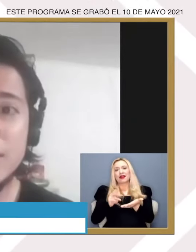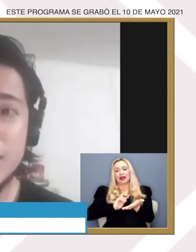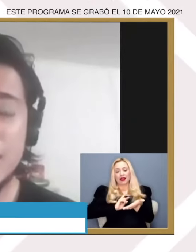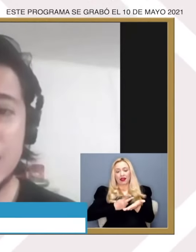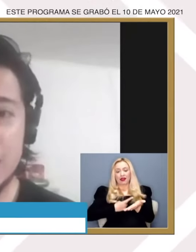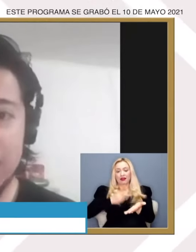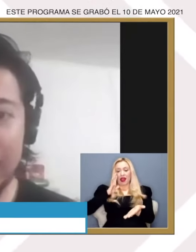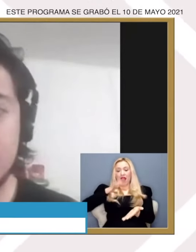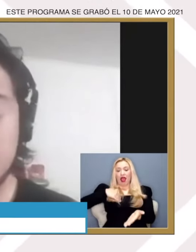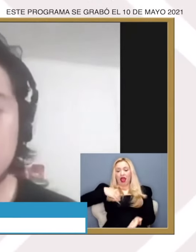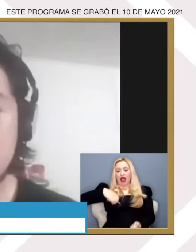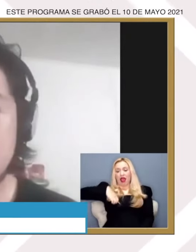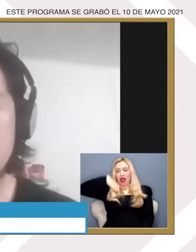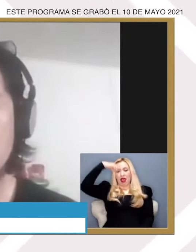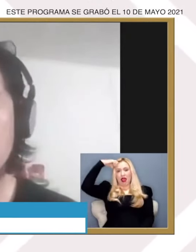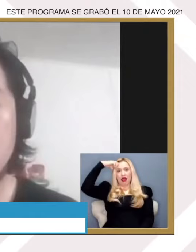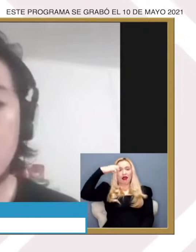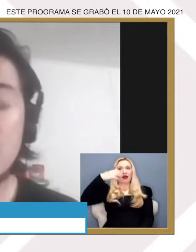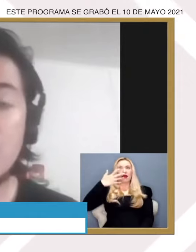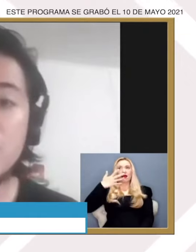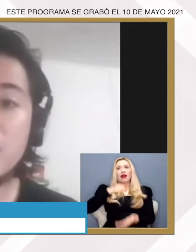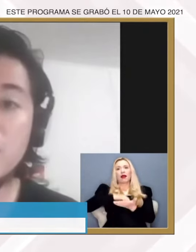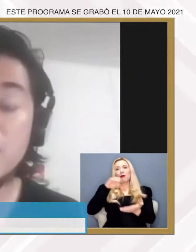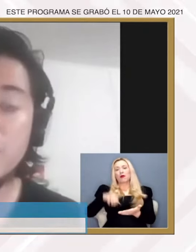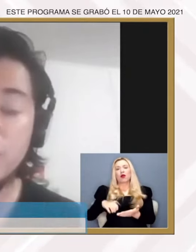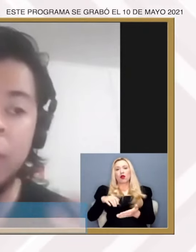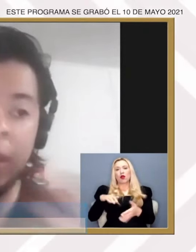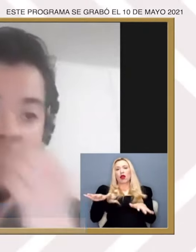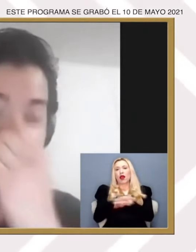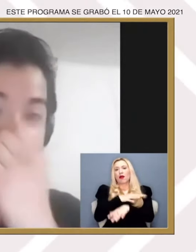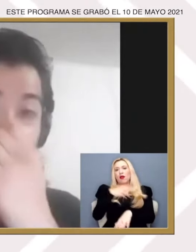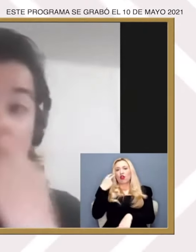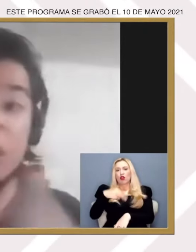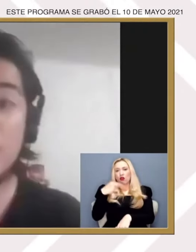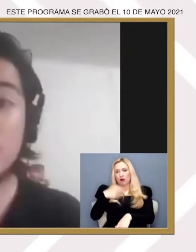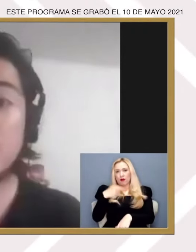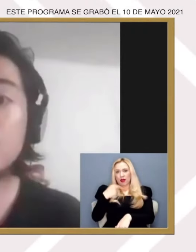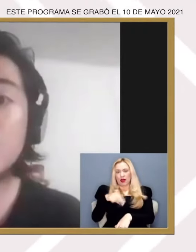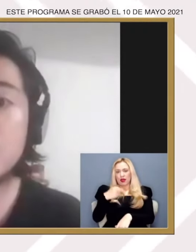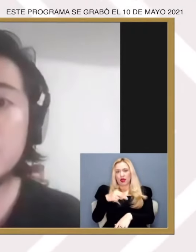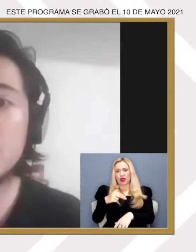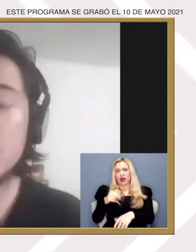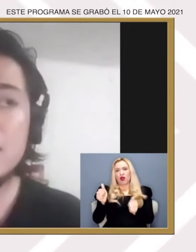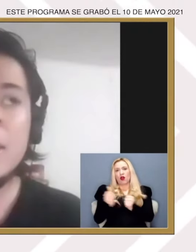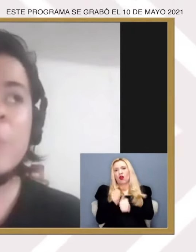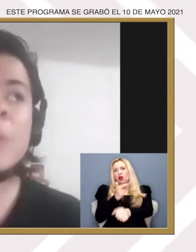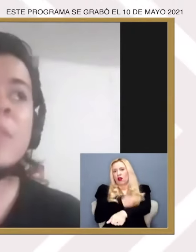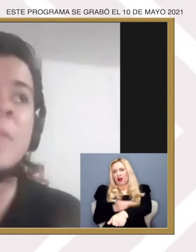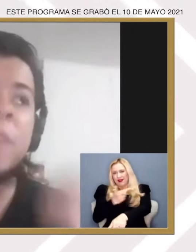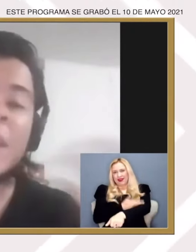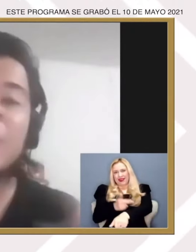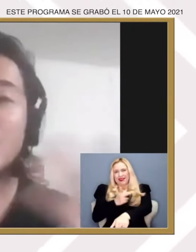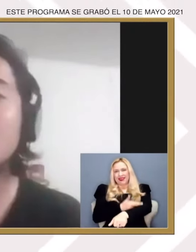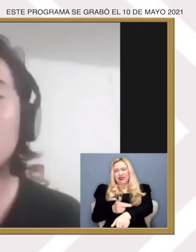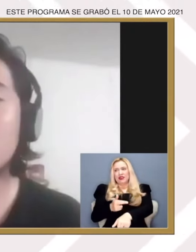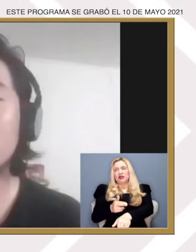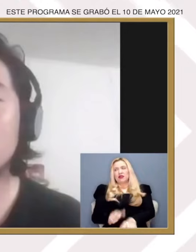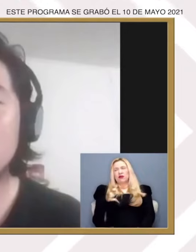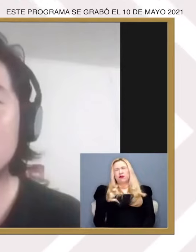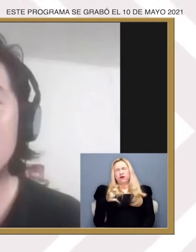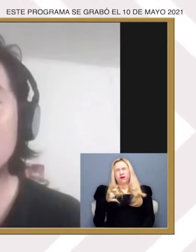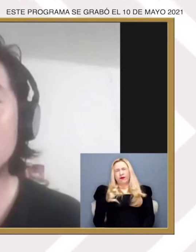adultas que ya tenemos acceso al cambio de nombre por medio únicamente de un trámite, pues nos enfrentamos a